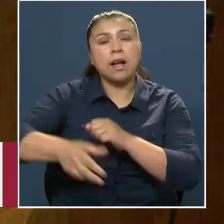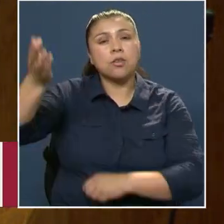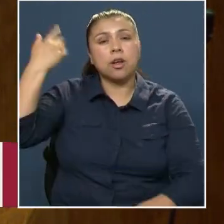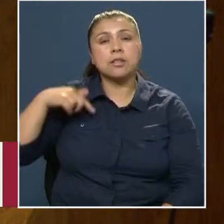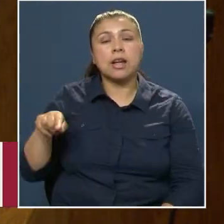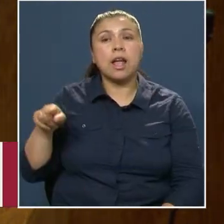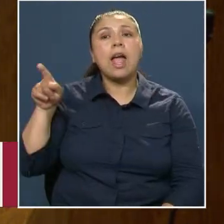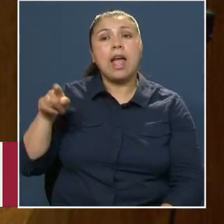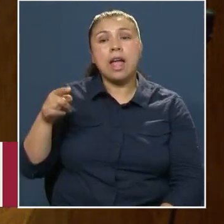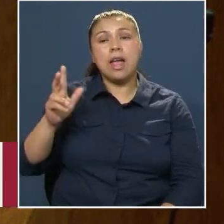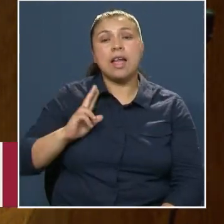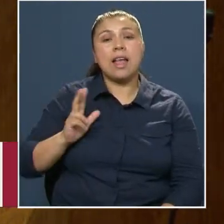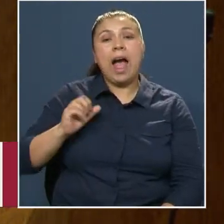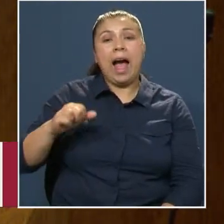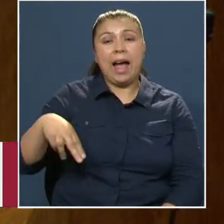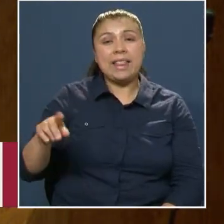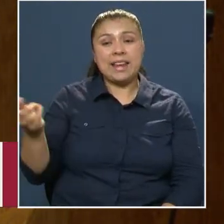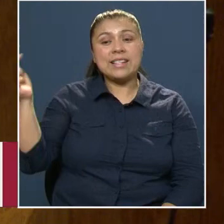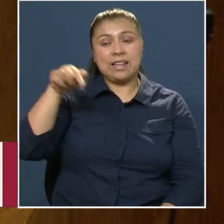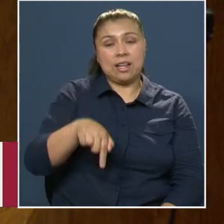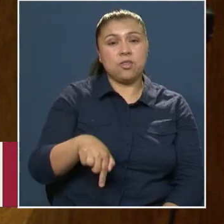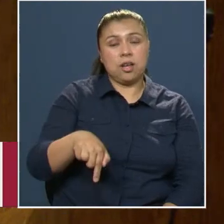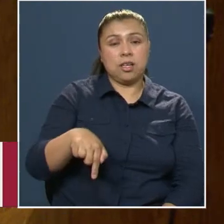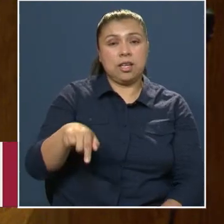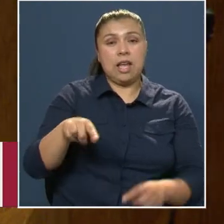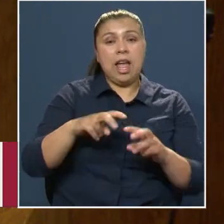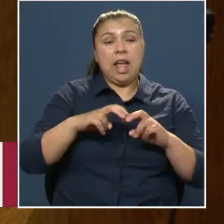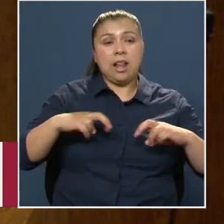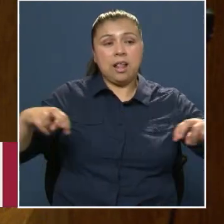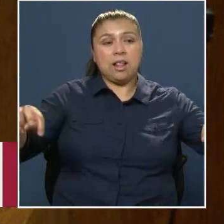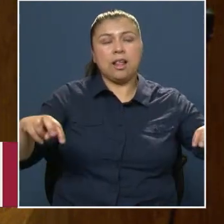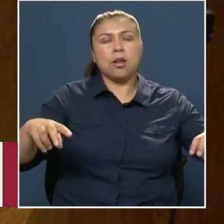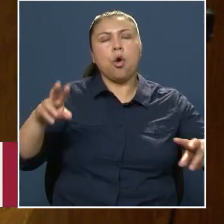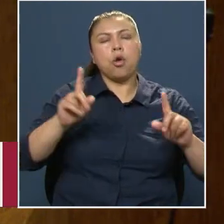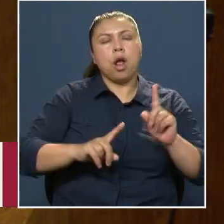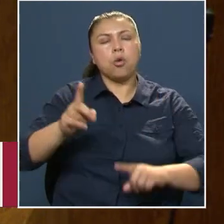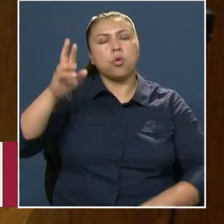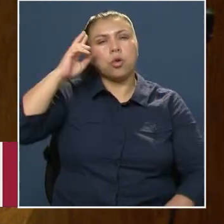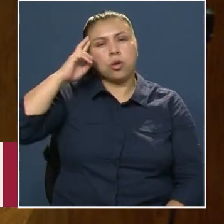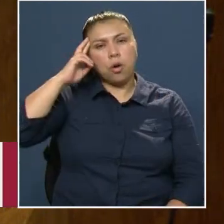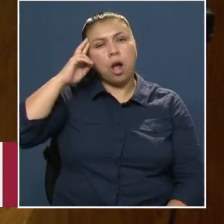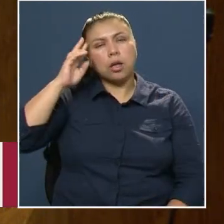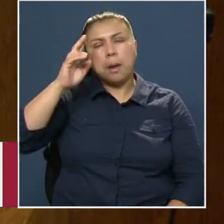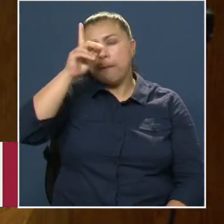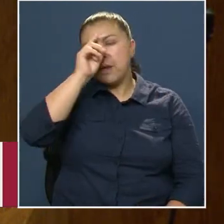él aquí presente, que recordamos quienes estuvimos como si fuera ayer.